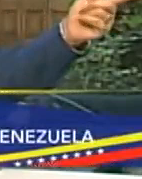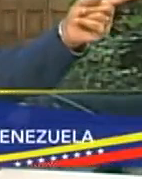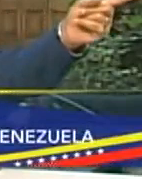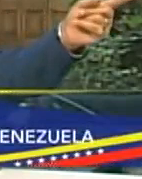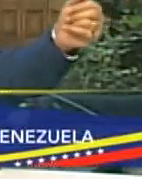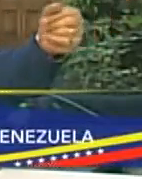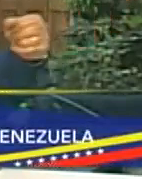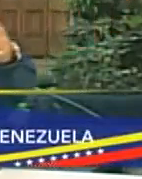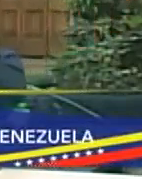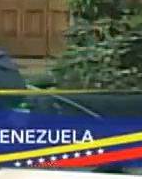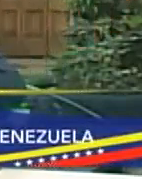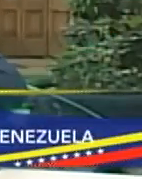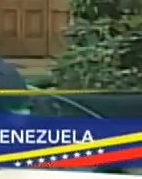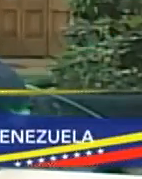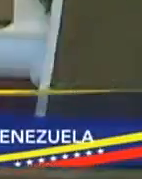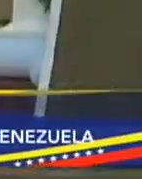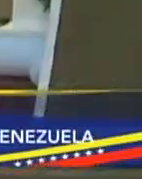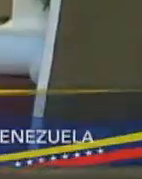empresarios y empresarias